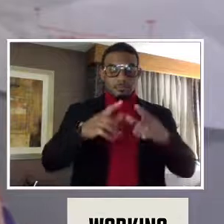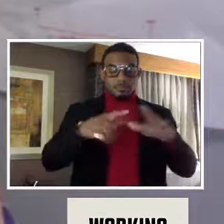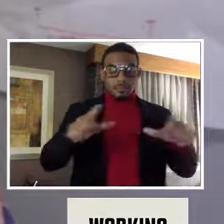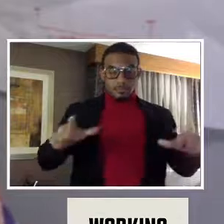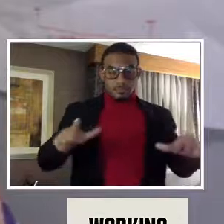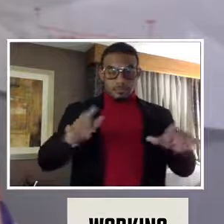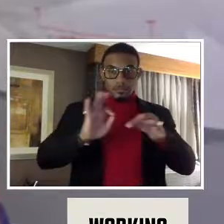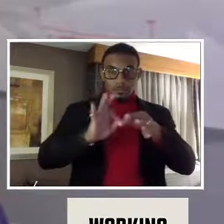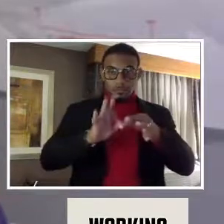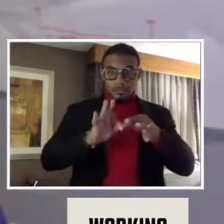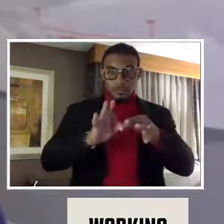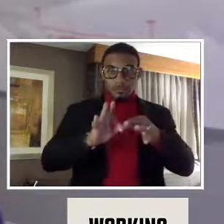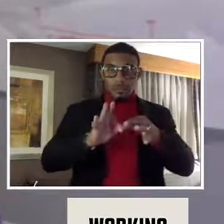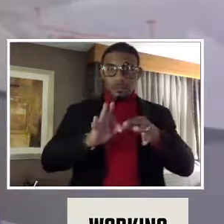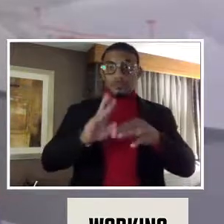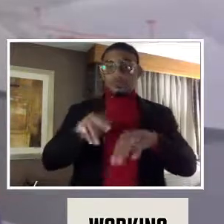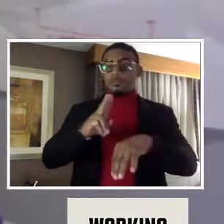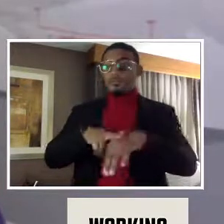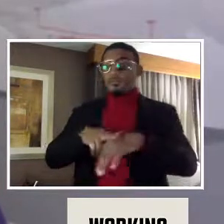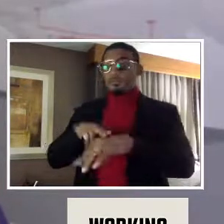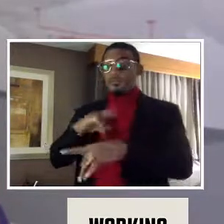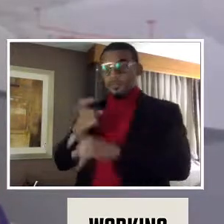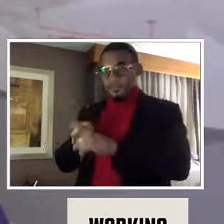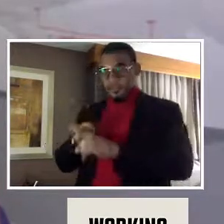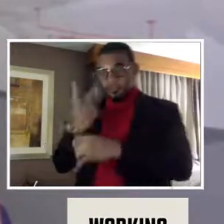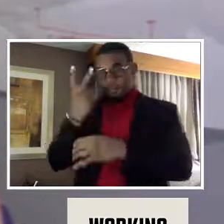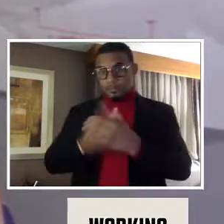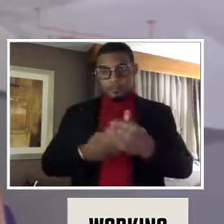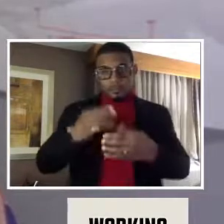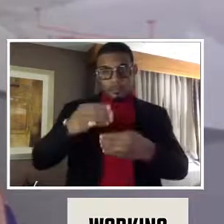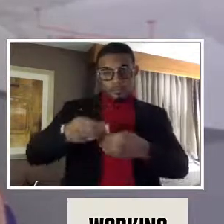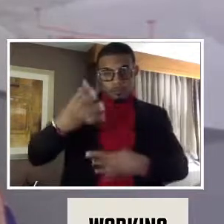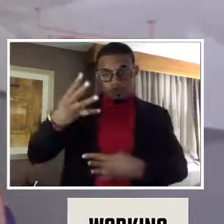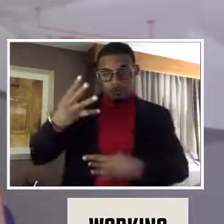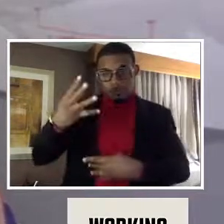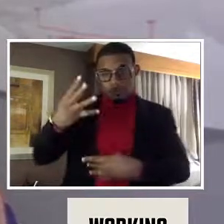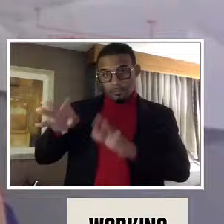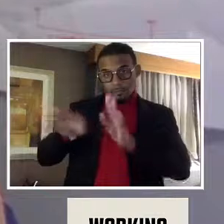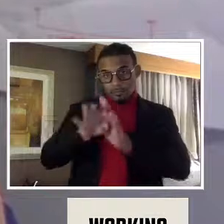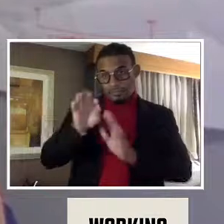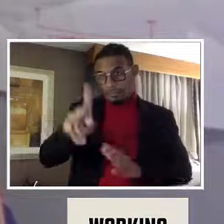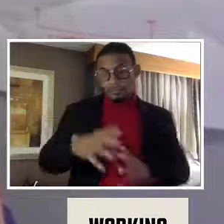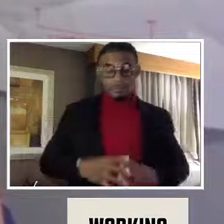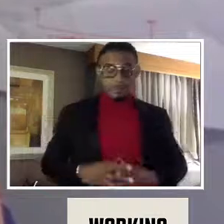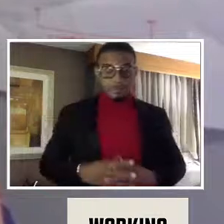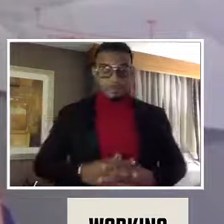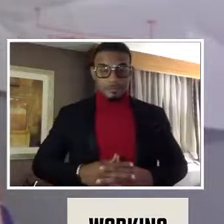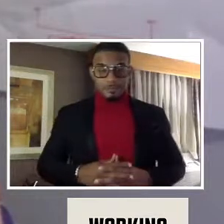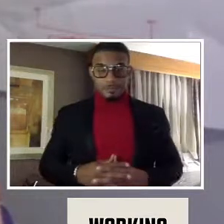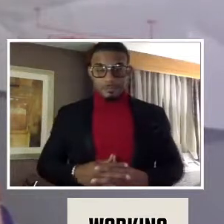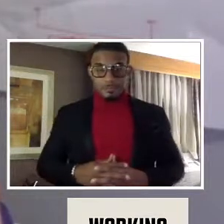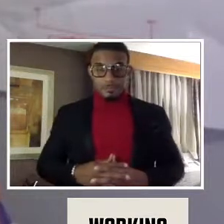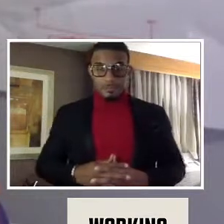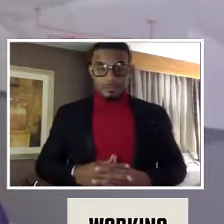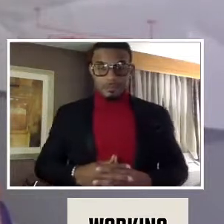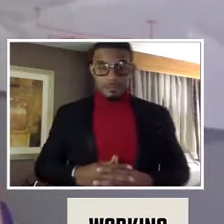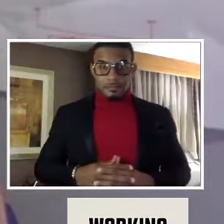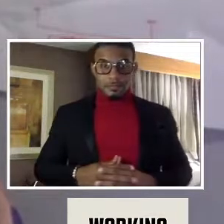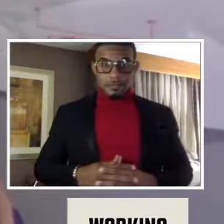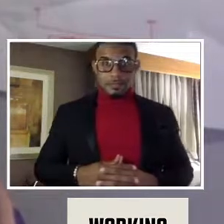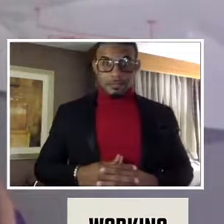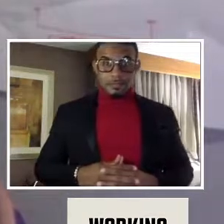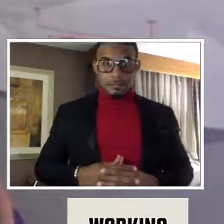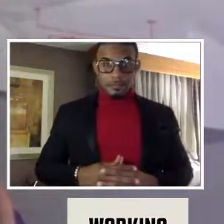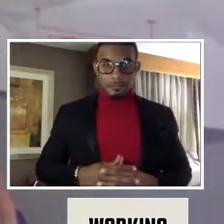Interpretation y después Spanish del menú que aparece. Para terminar, por favor, muestra